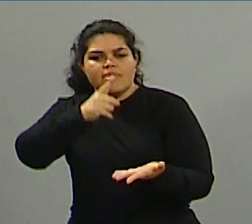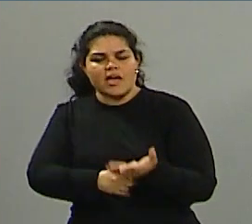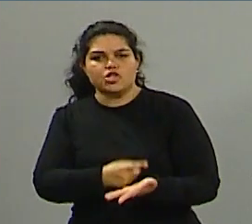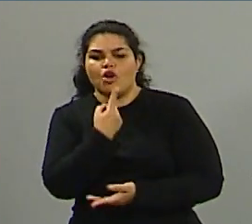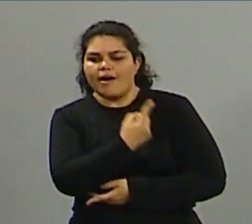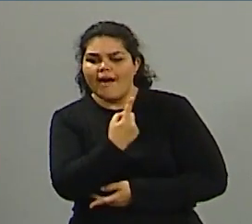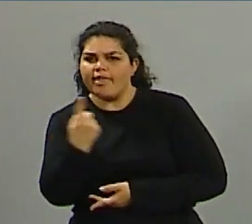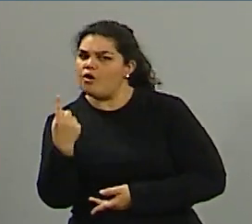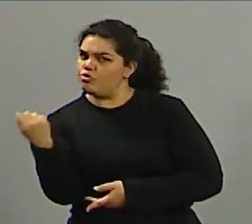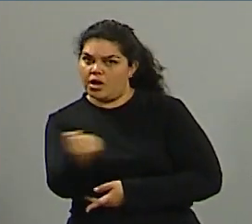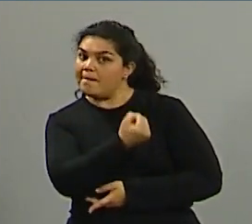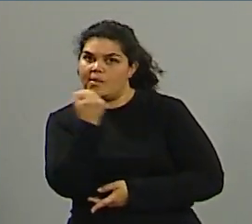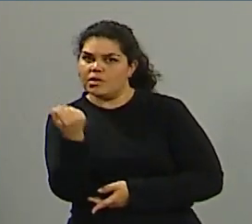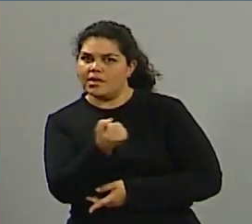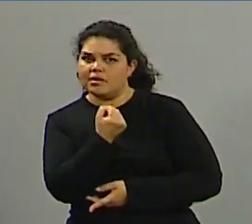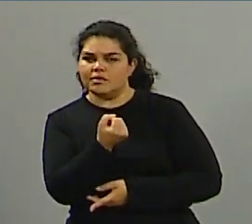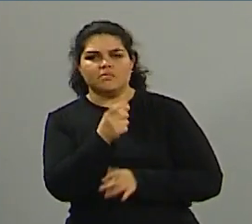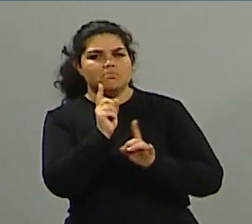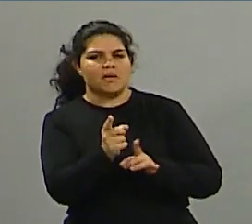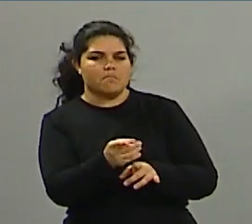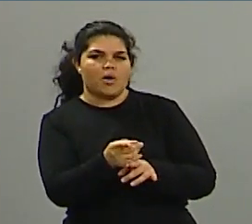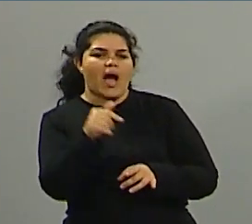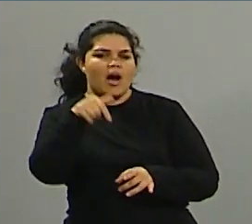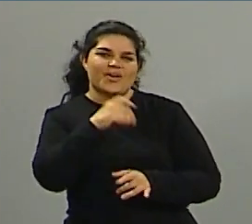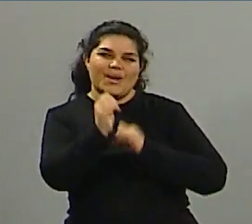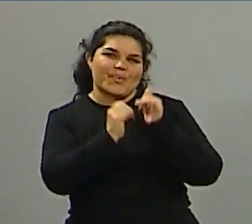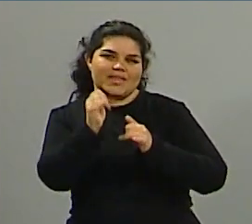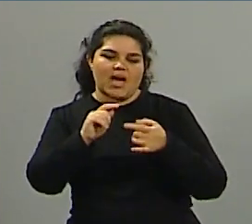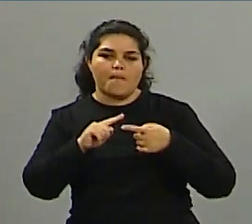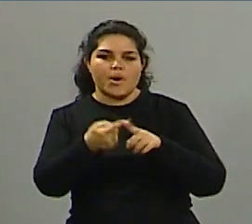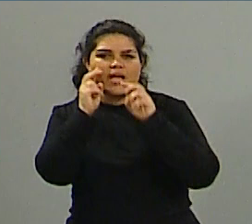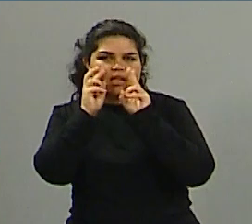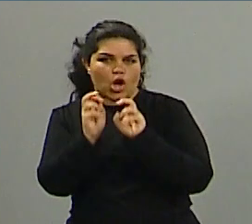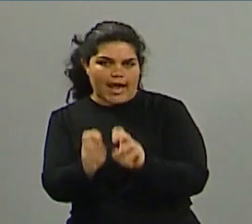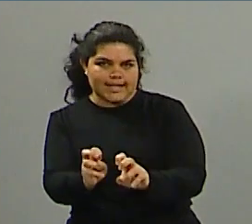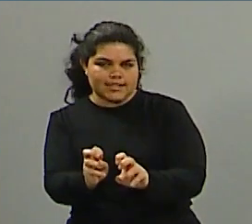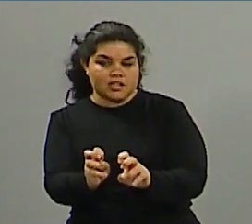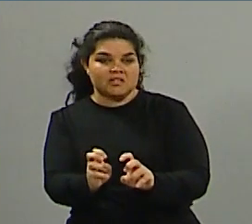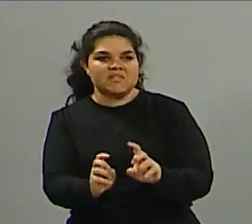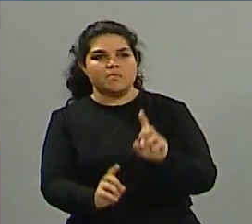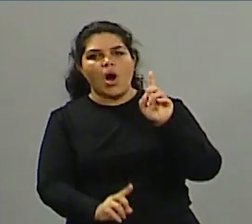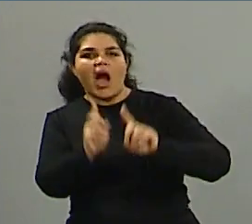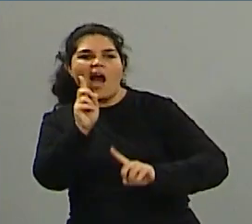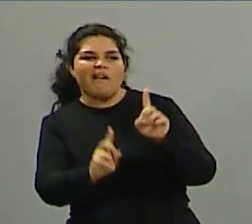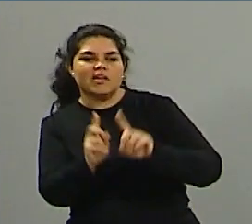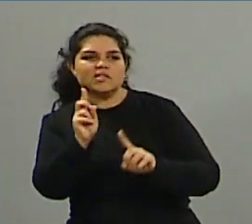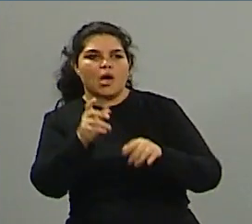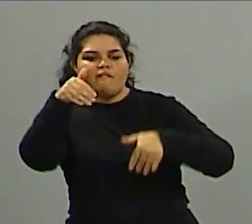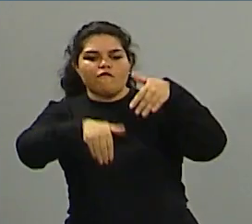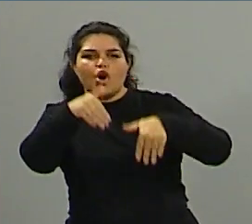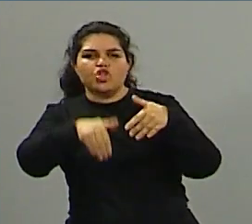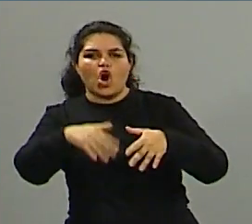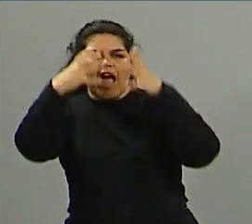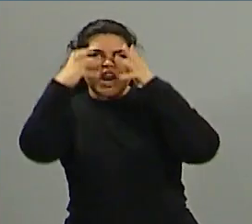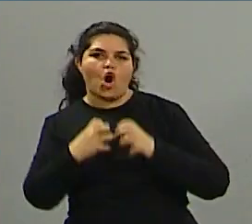analistas, y ahí me meto con el análisis político que han hecho muchos, dicen o se amparan en, bueno, es el voto del enojo, es el voto de